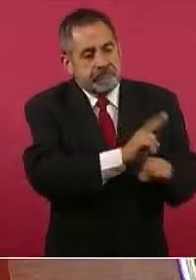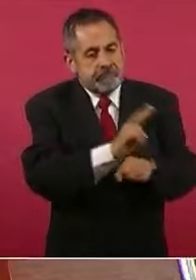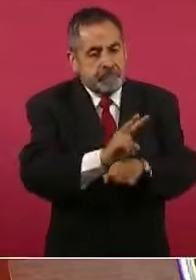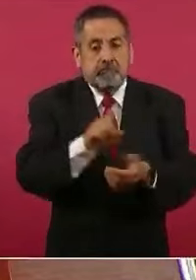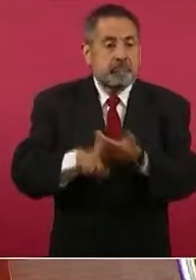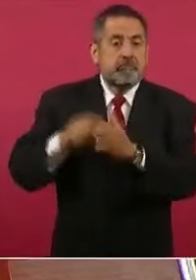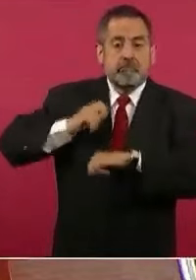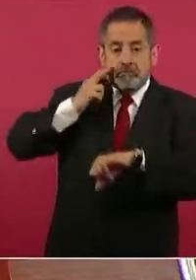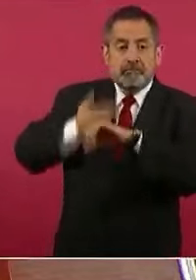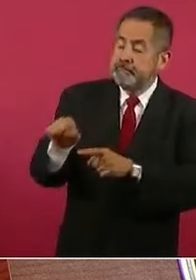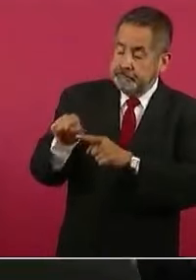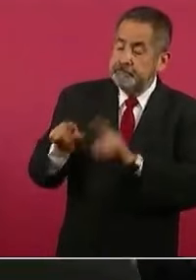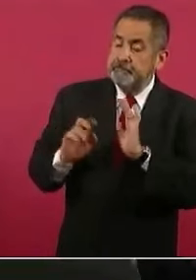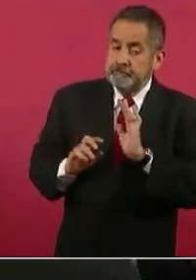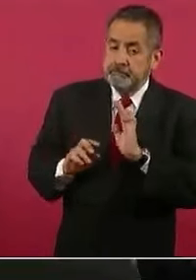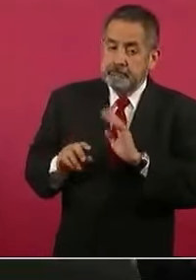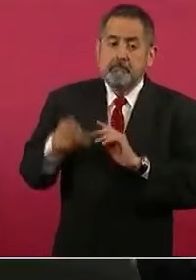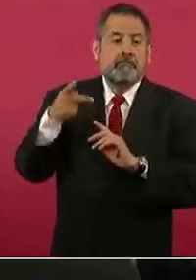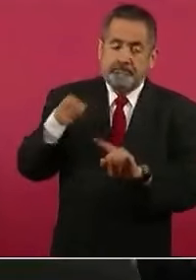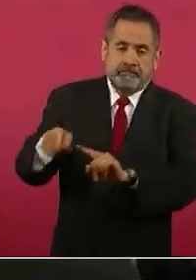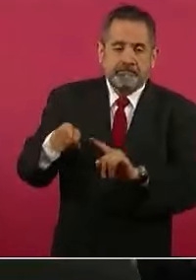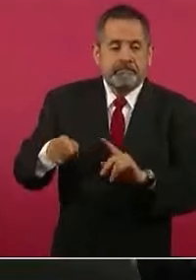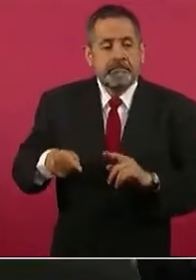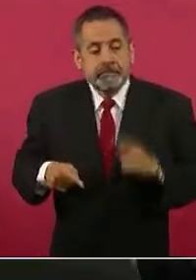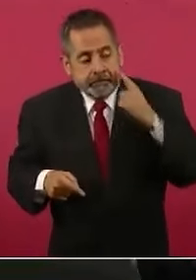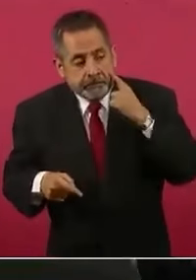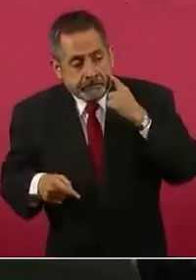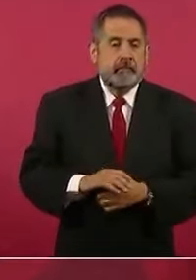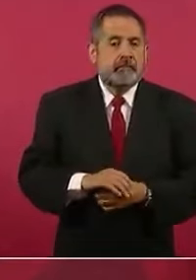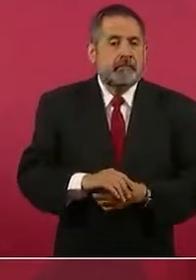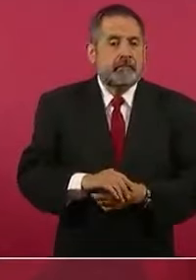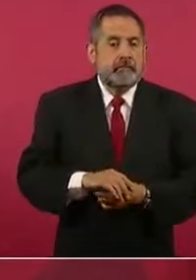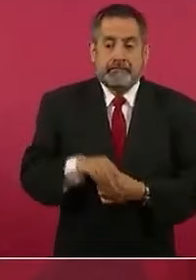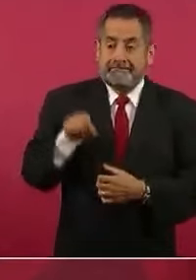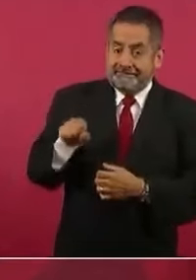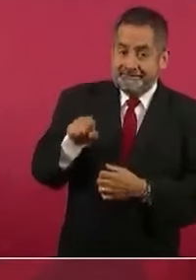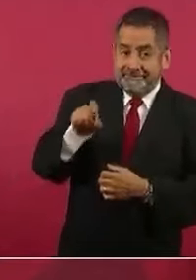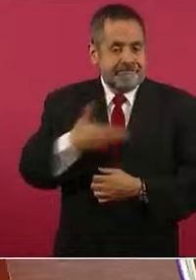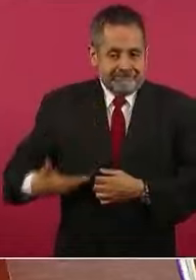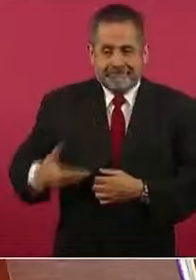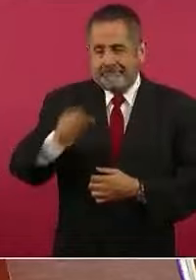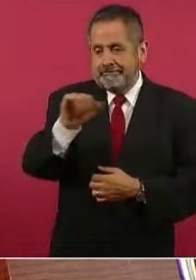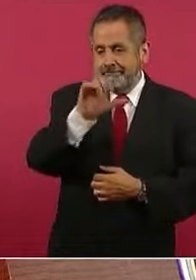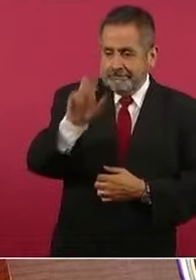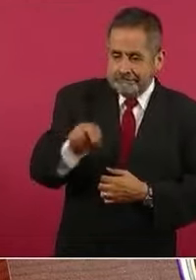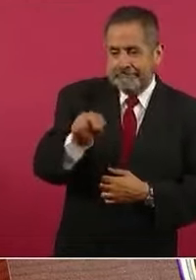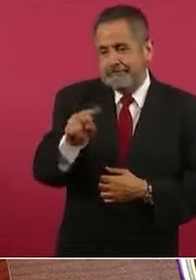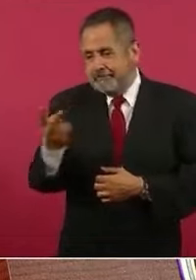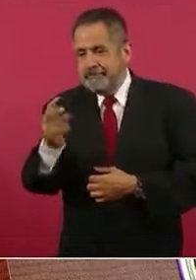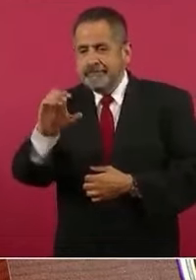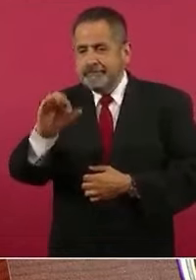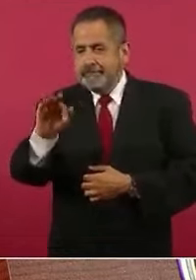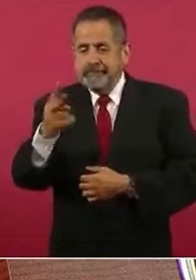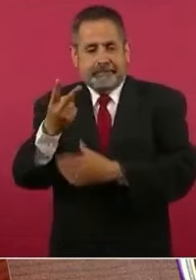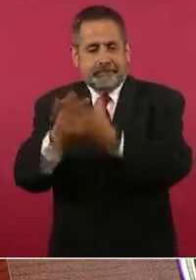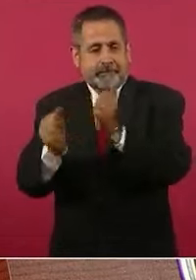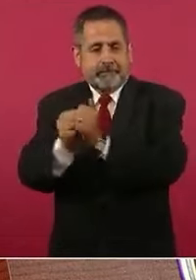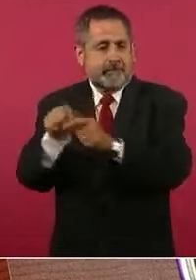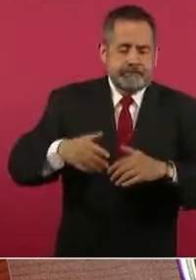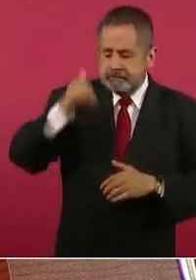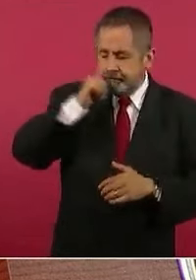de magistrados, de ministros. Esa es su función principal, el Consejo de la Judicatura. Y él es también presidente. ¿Se fijó alguna fecha para...?